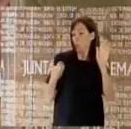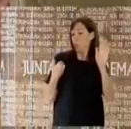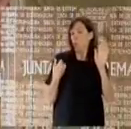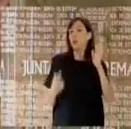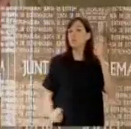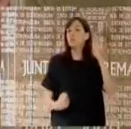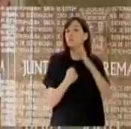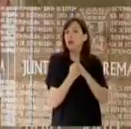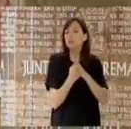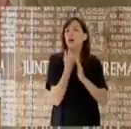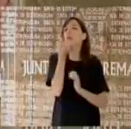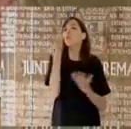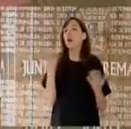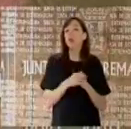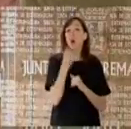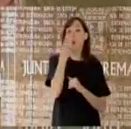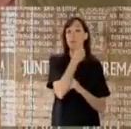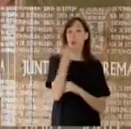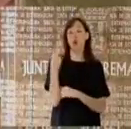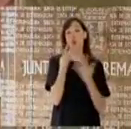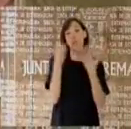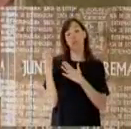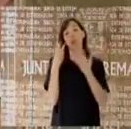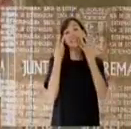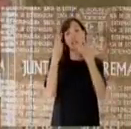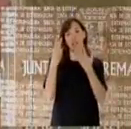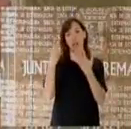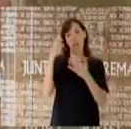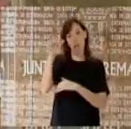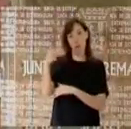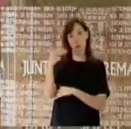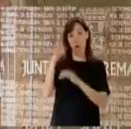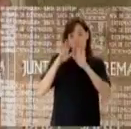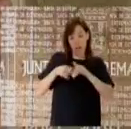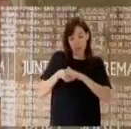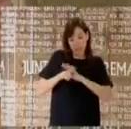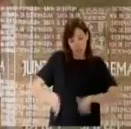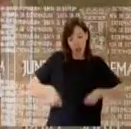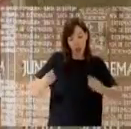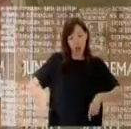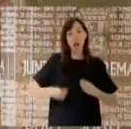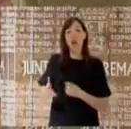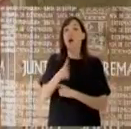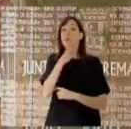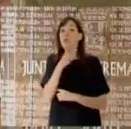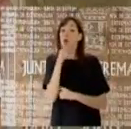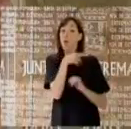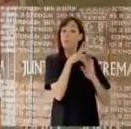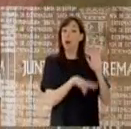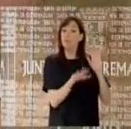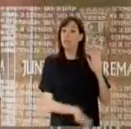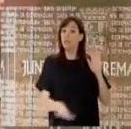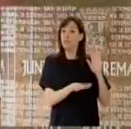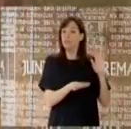máxima de 1.297.000 euros, de la que finalmente se ejecutó, teniendo en cuenta que las bases reguladoras